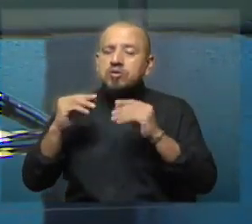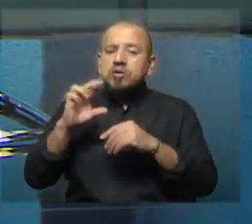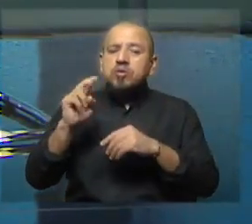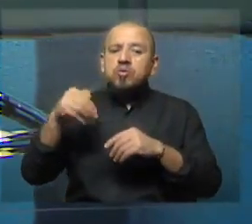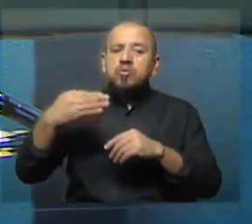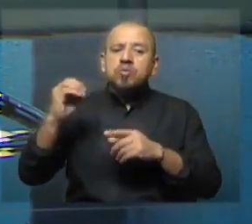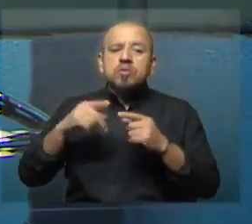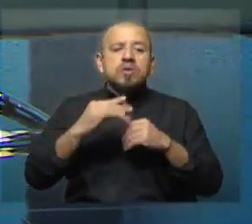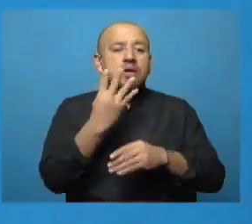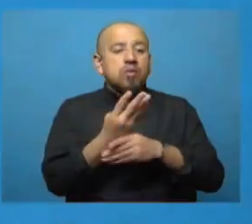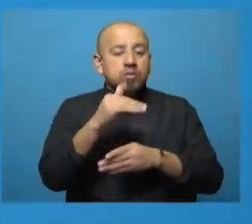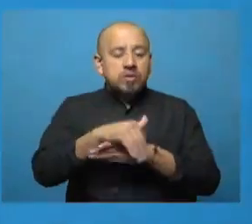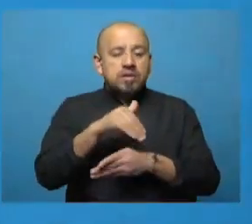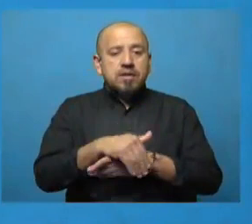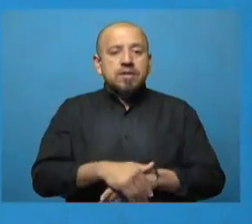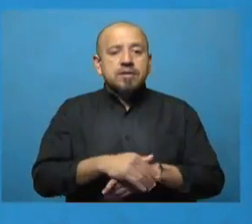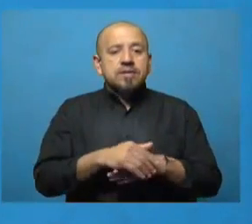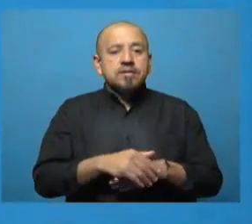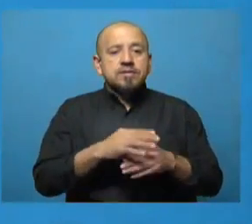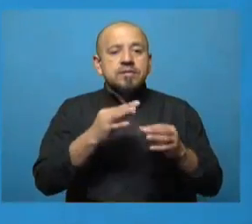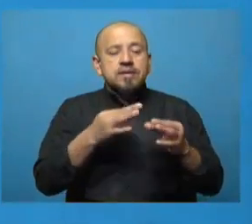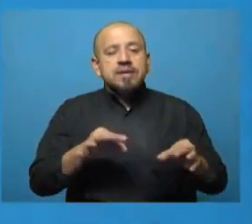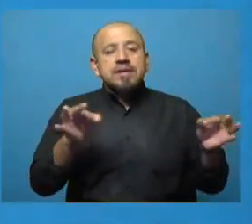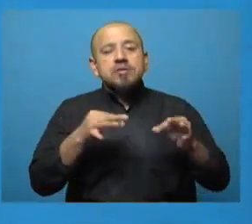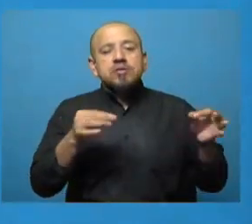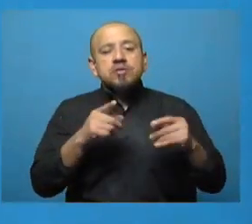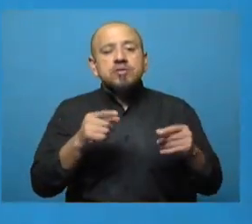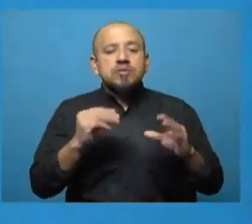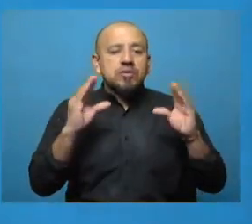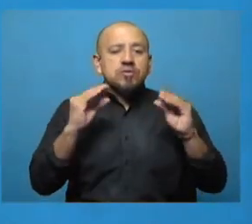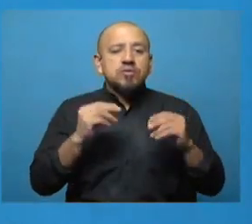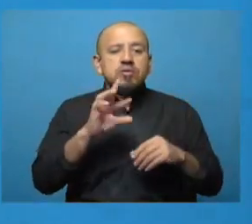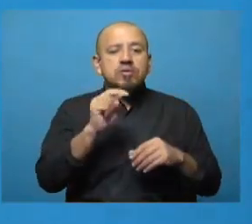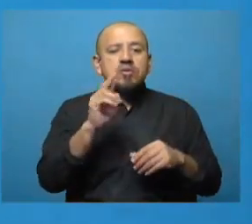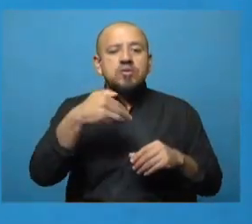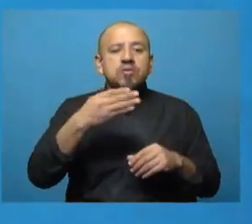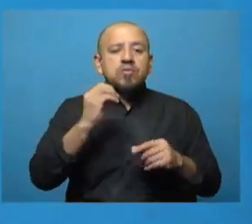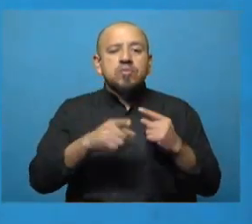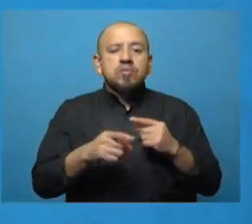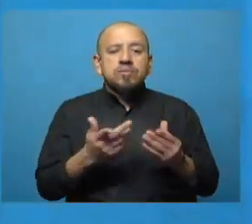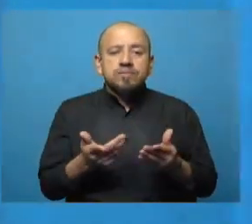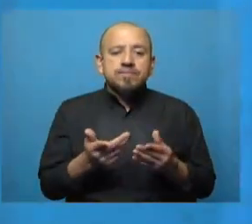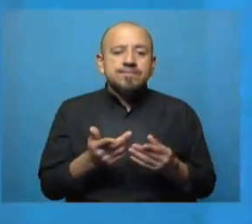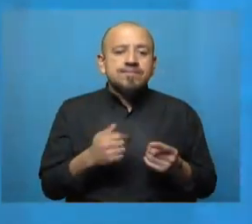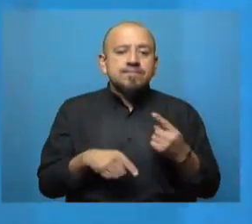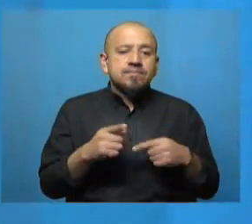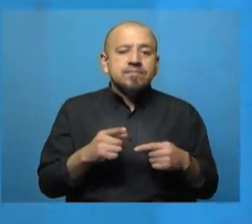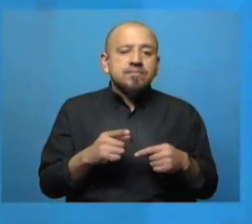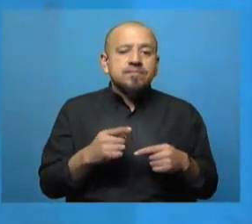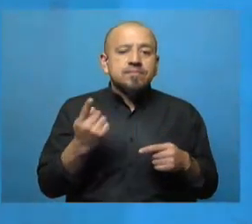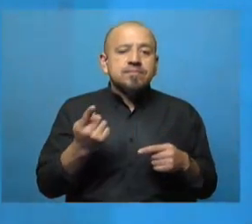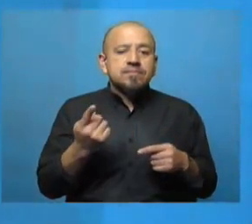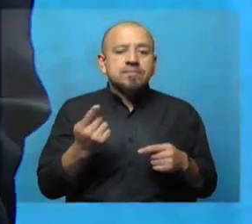a las 4 de la tarde fue el espectáculo de canciones y de noche el derrumbo estuvo buenísimo porque te alquilamos una sola